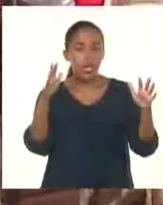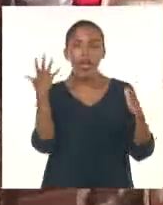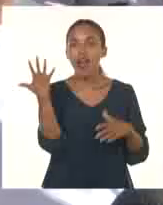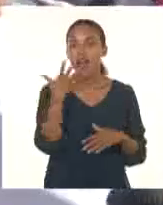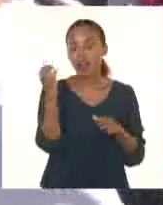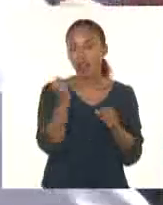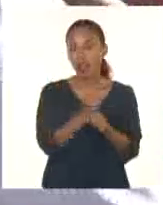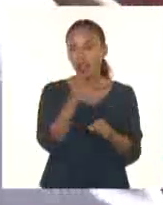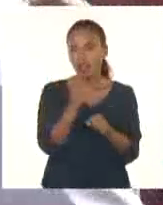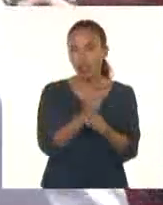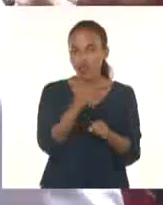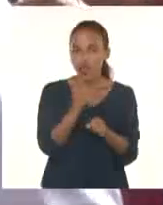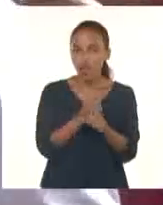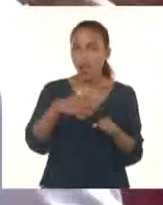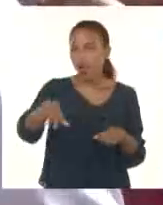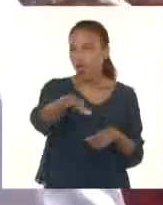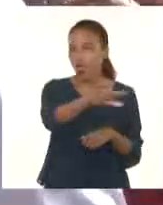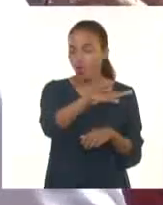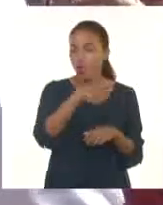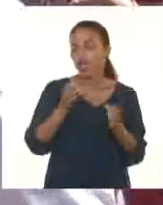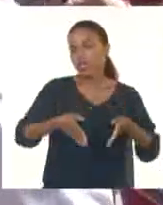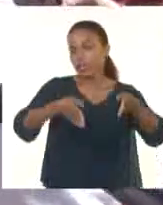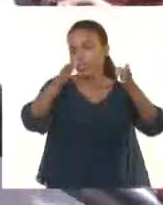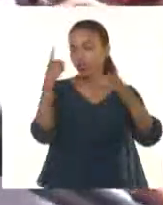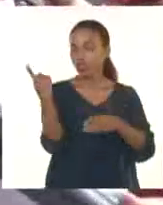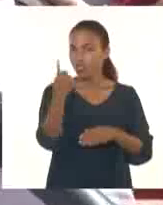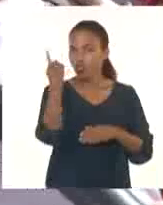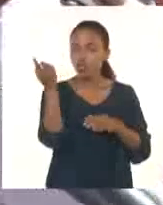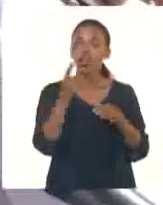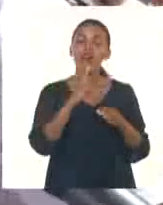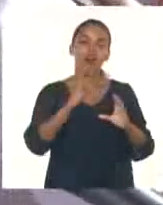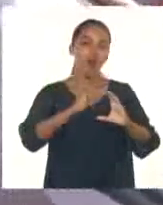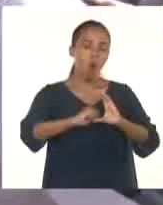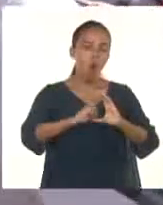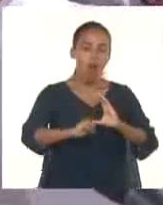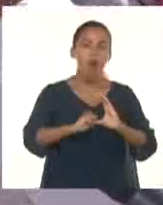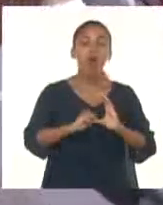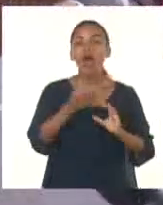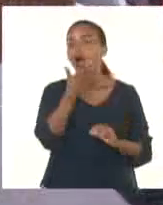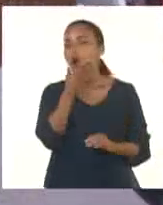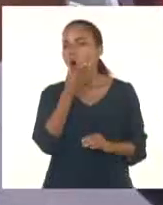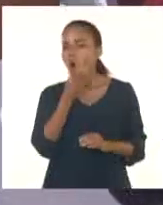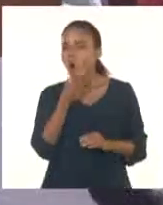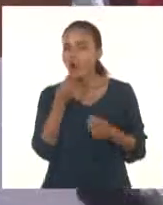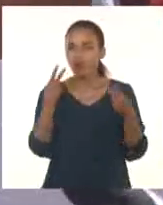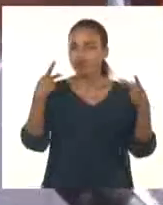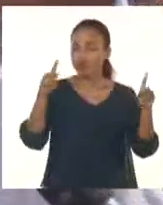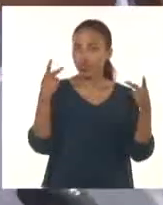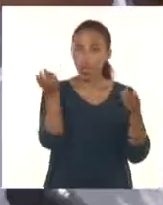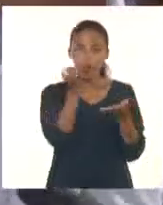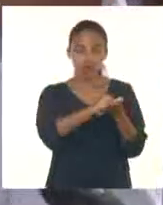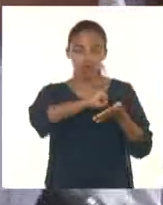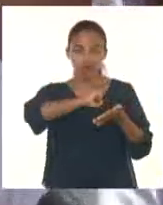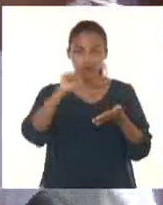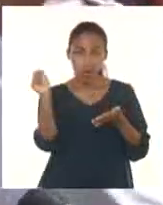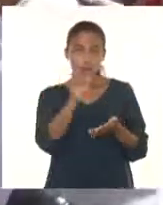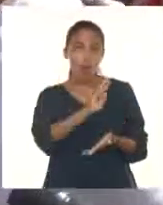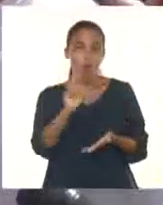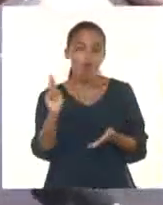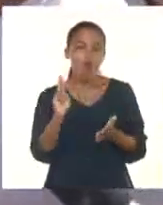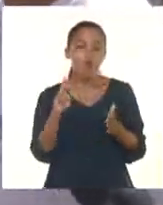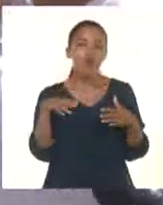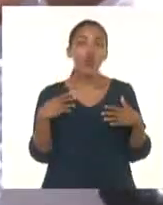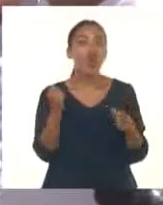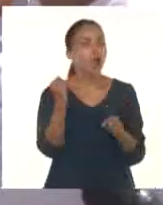en la provincia y los principales ejecutores de la inversión, jóvenes profesionales graduados por la Revolución, que con su